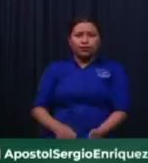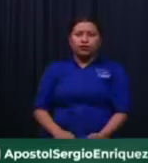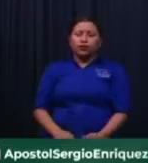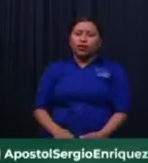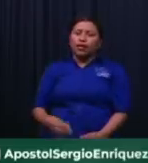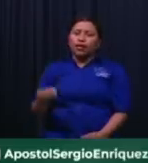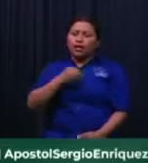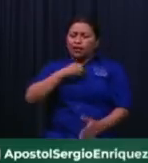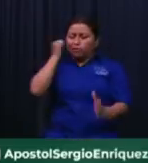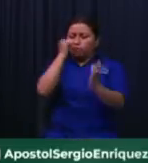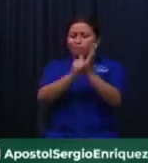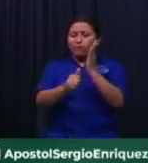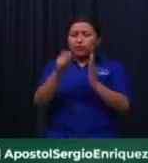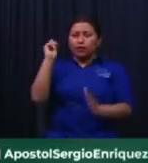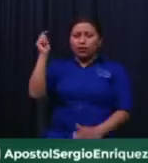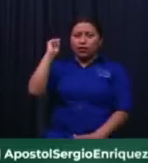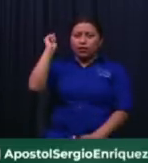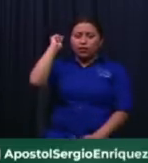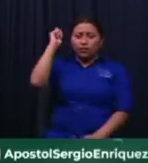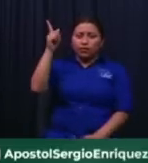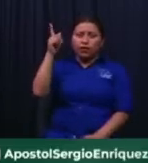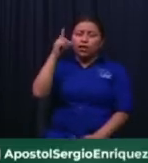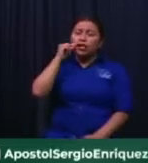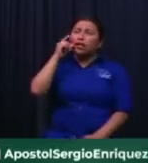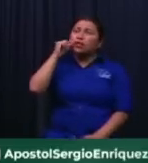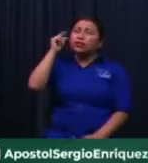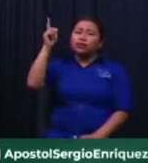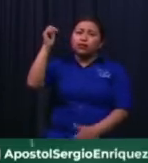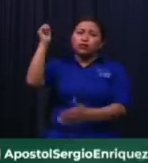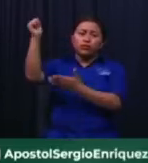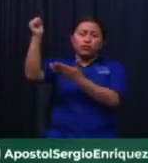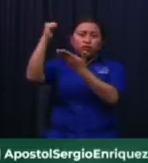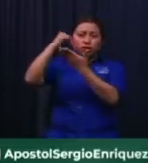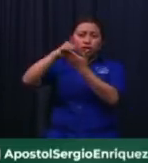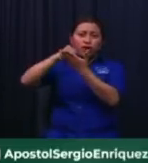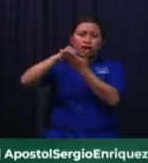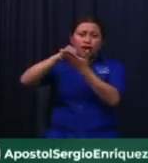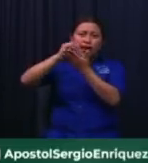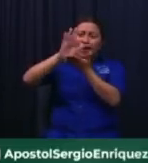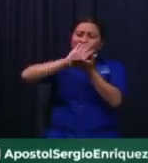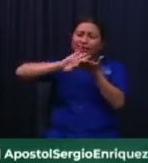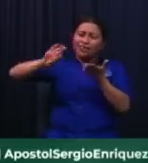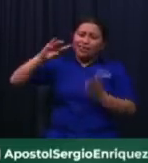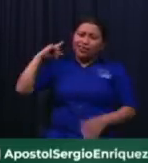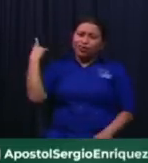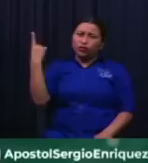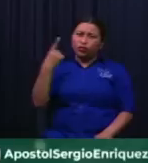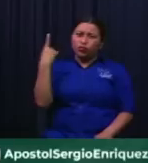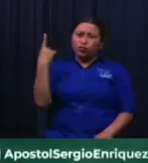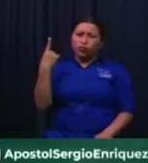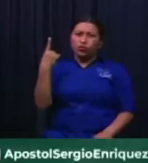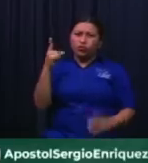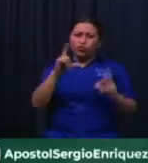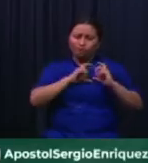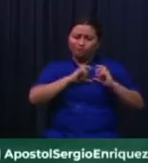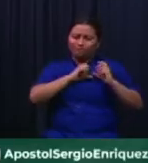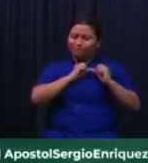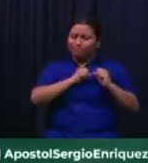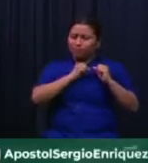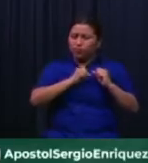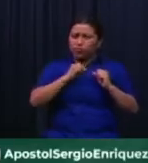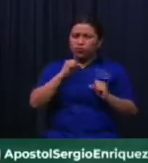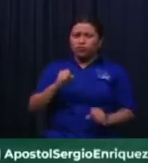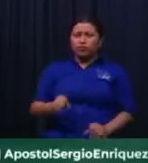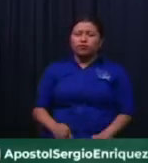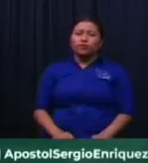¿verdad? Que el Señor nos ayude, hermanos, a quitar toda insensatez, toda tontera